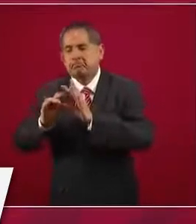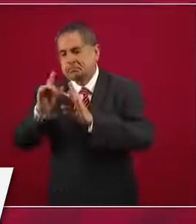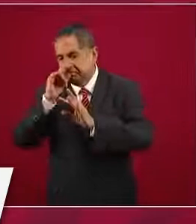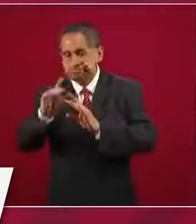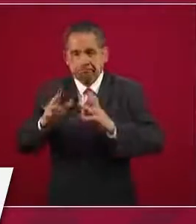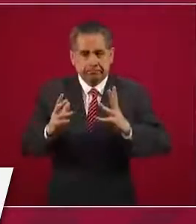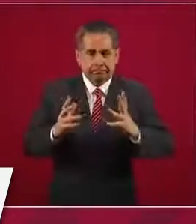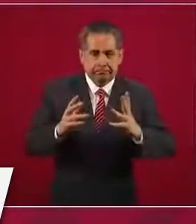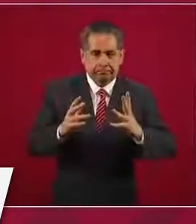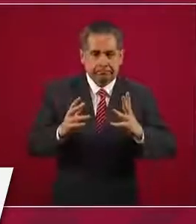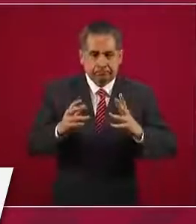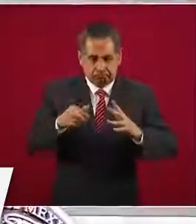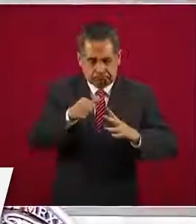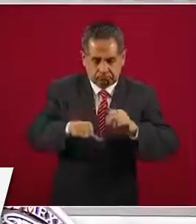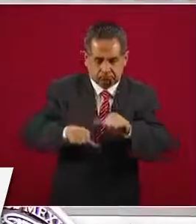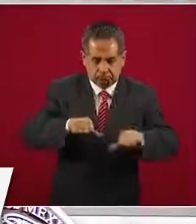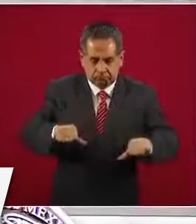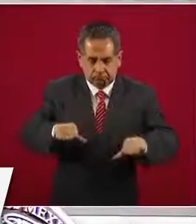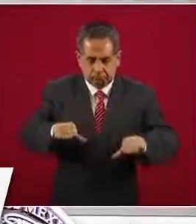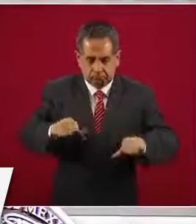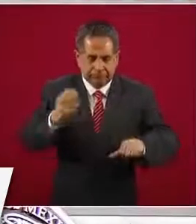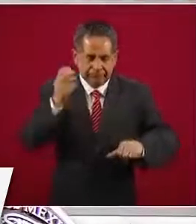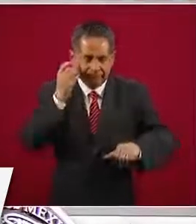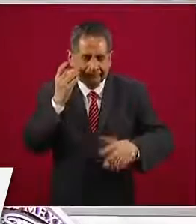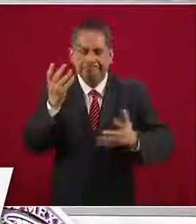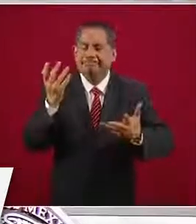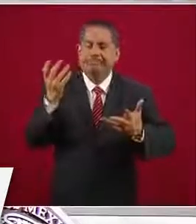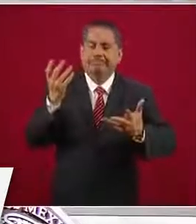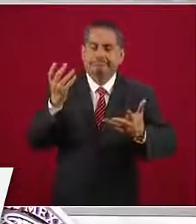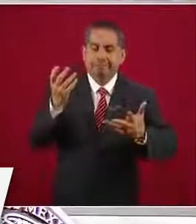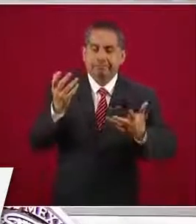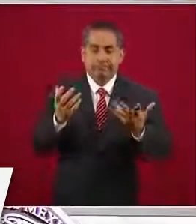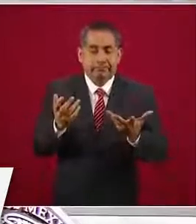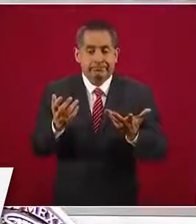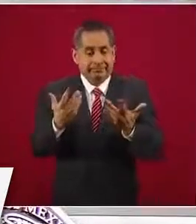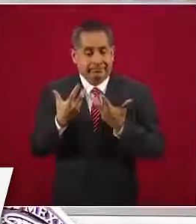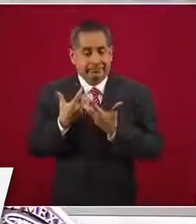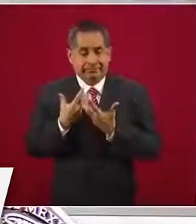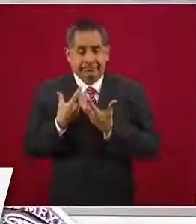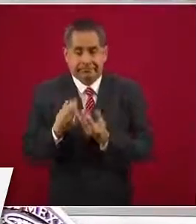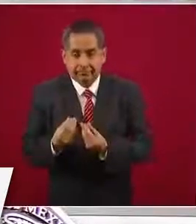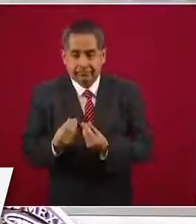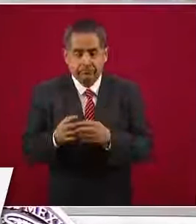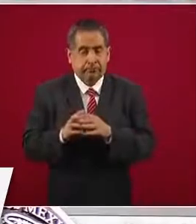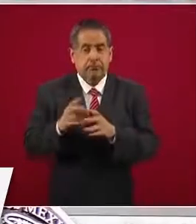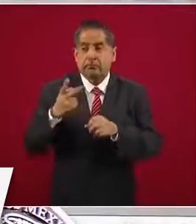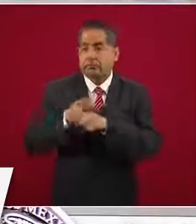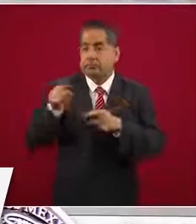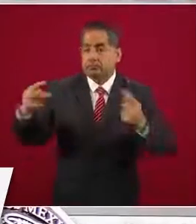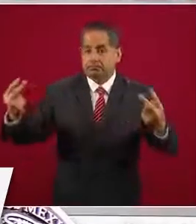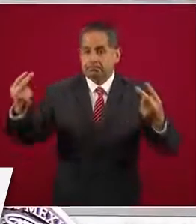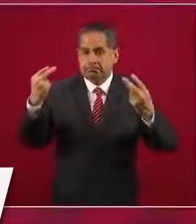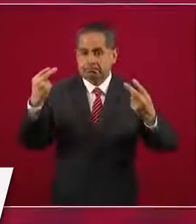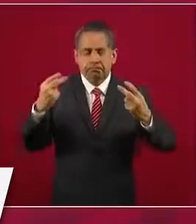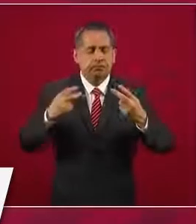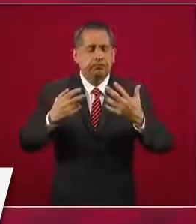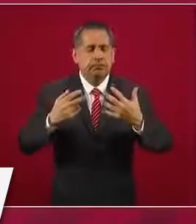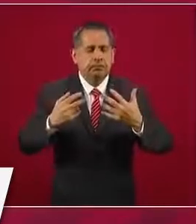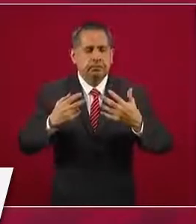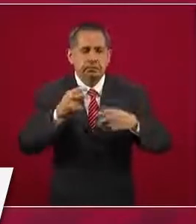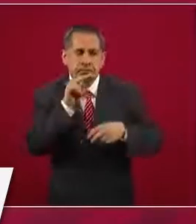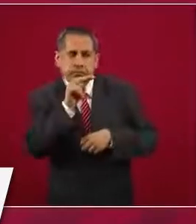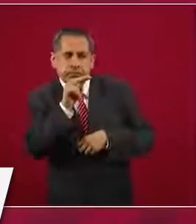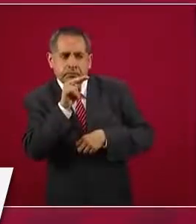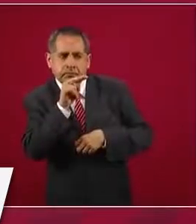y entonces el cirujano está operando y de repente se tocó la cara y parte del equipo quirúrgico vigila si ocurre un accidente como